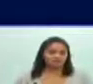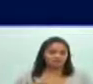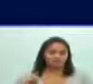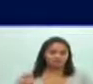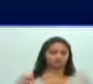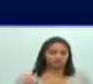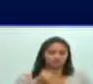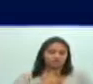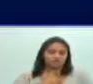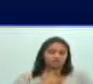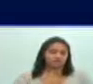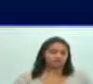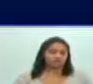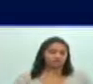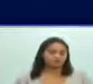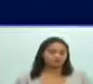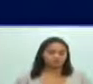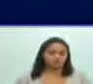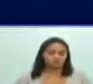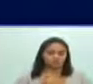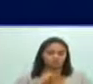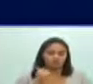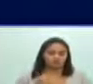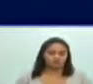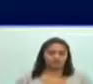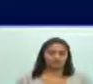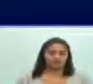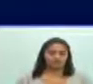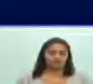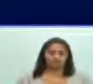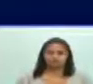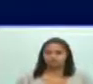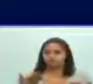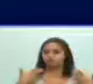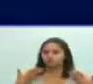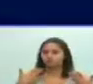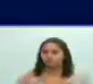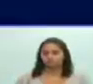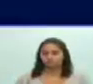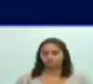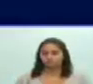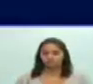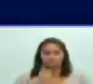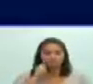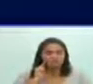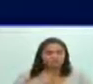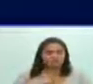quiero demasiado, pero si digo demasiado calor, es un pronombre indefinido. Todo esto tiene que estar